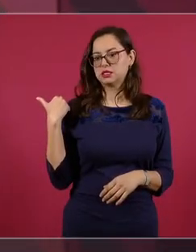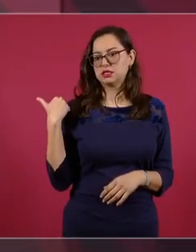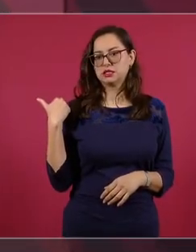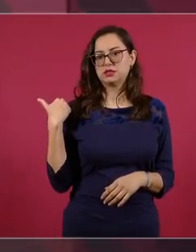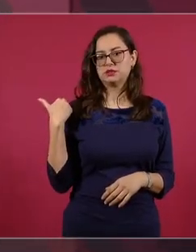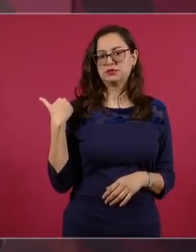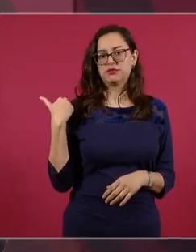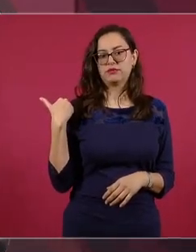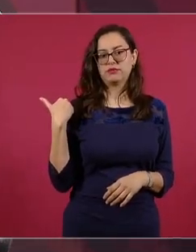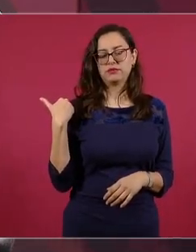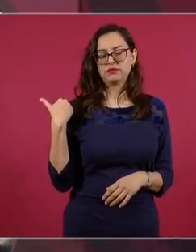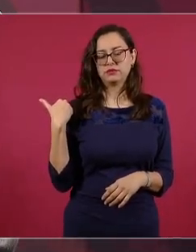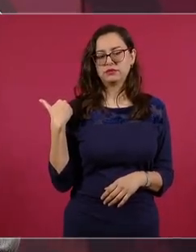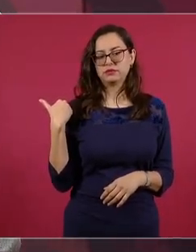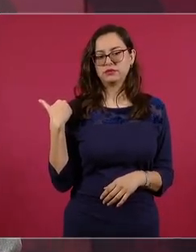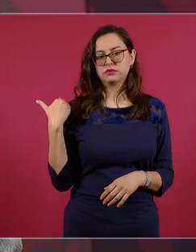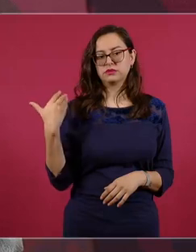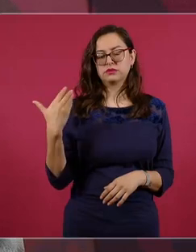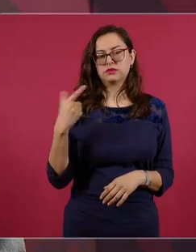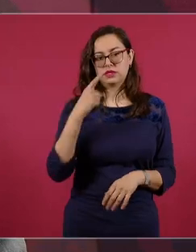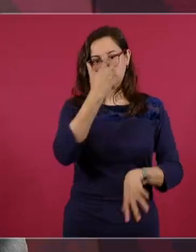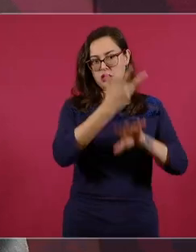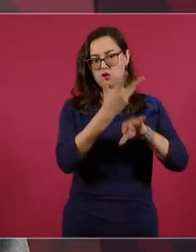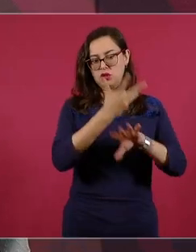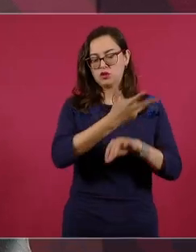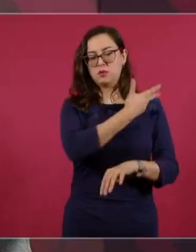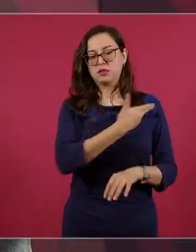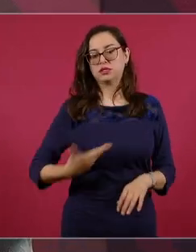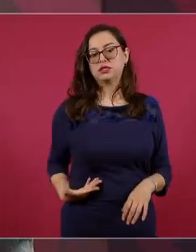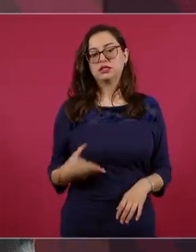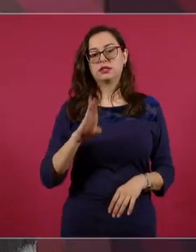del presidente Biden,